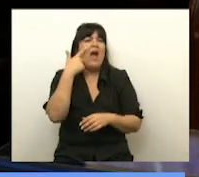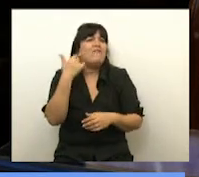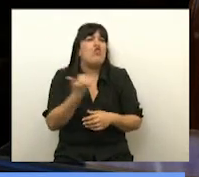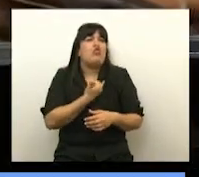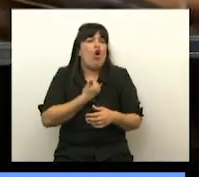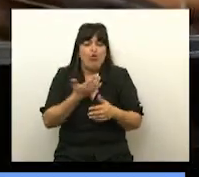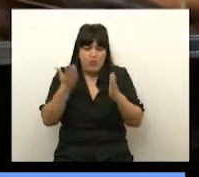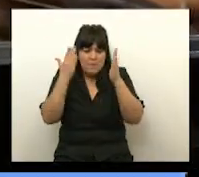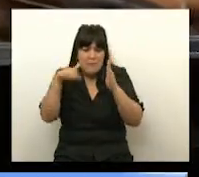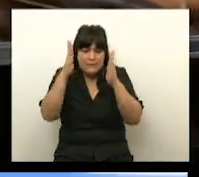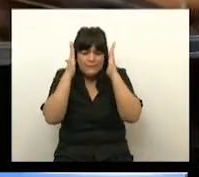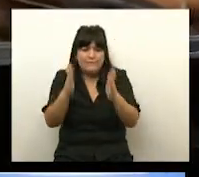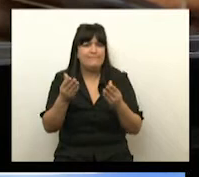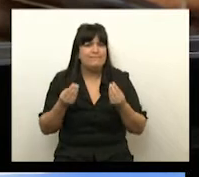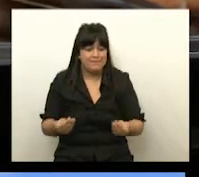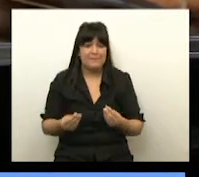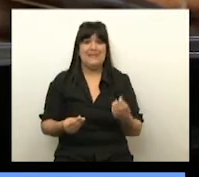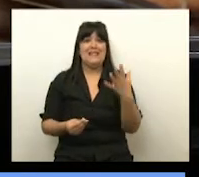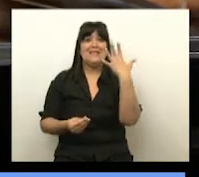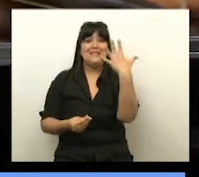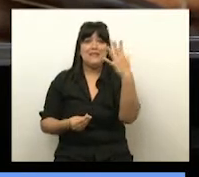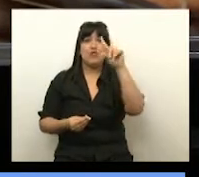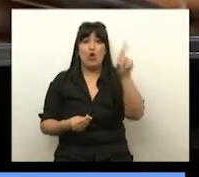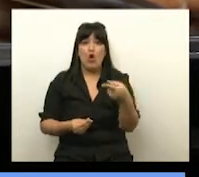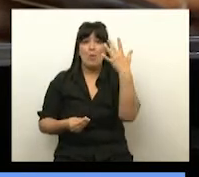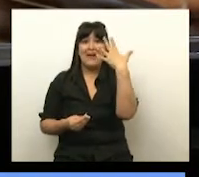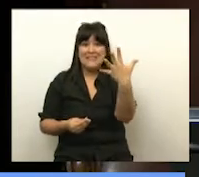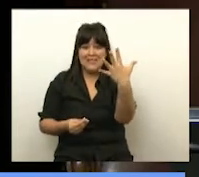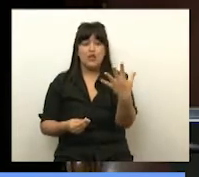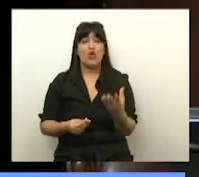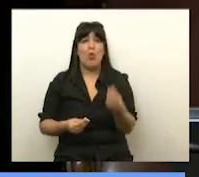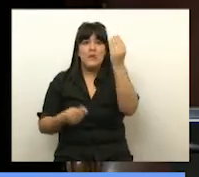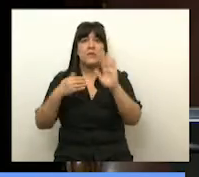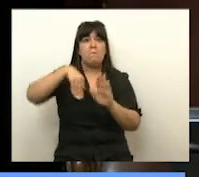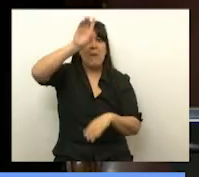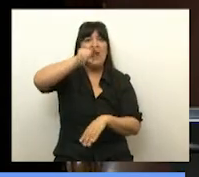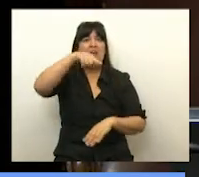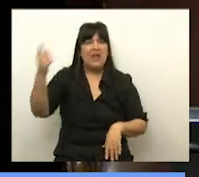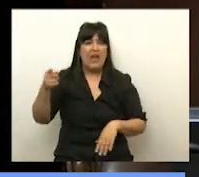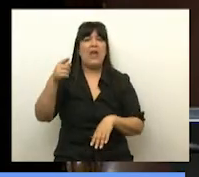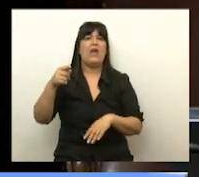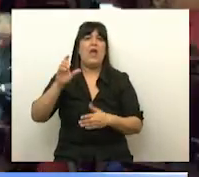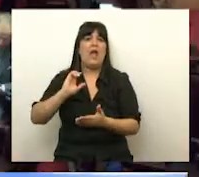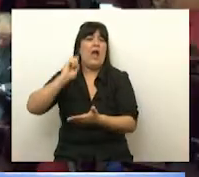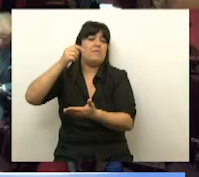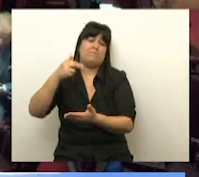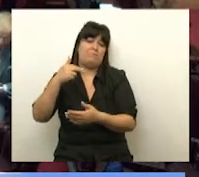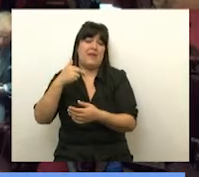acento, será de 5,5 veces superior a lo que se destina en la asignación por hijo.